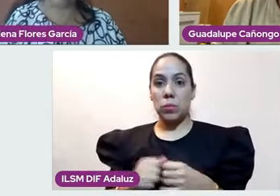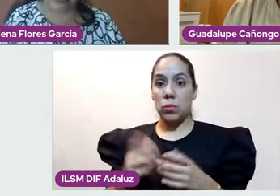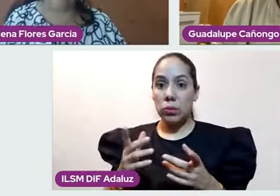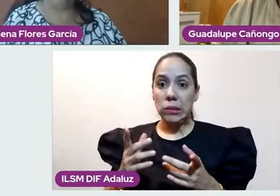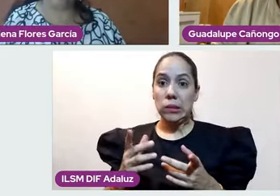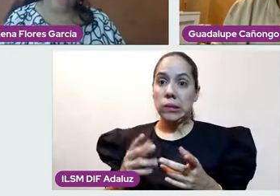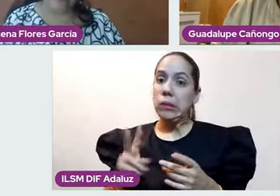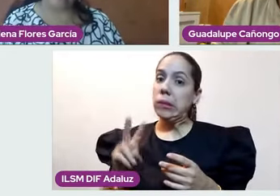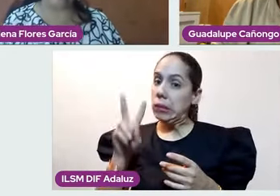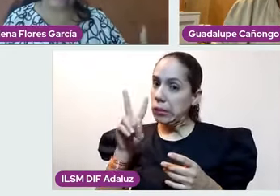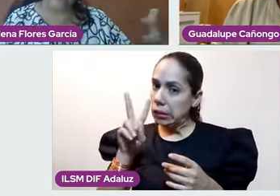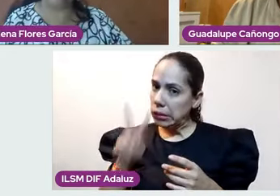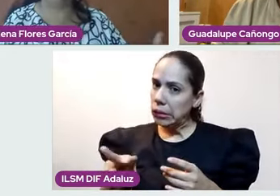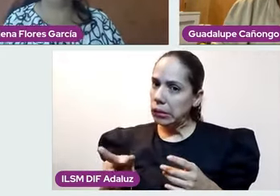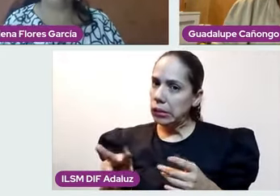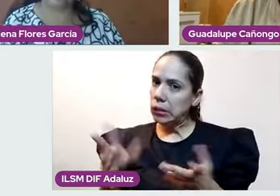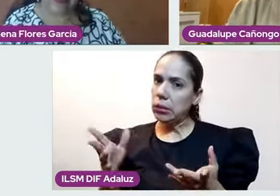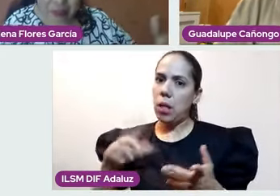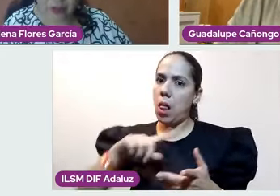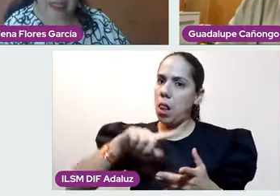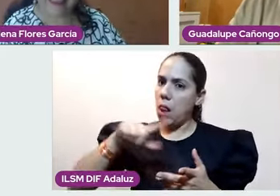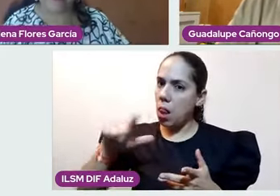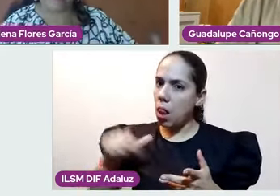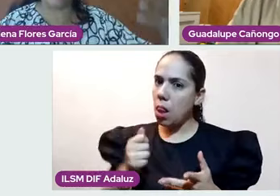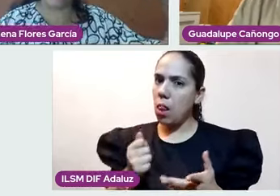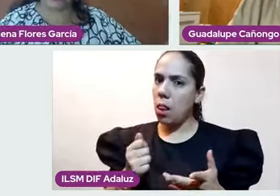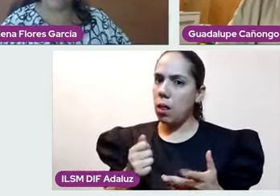el resultado hoy dentro de la tecnología, dentro de la digitalización,